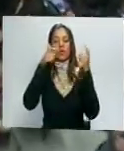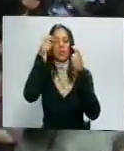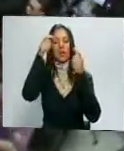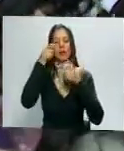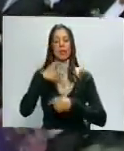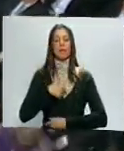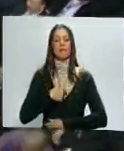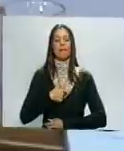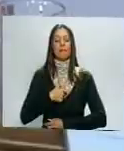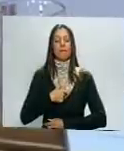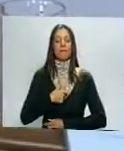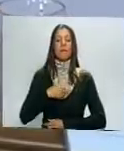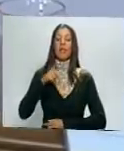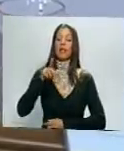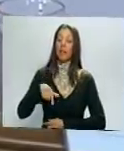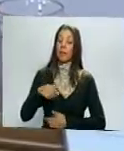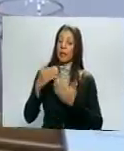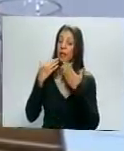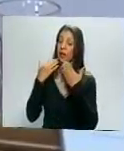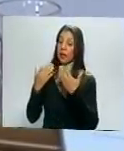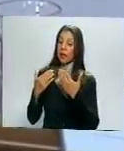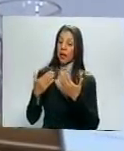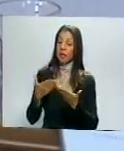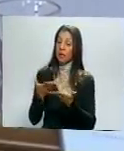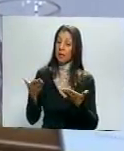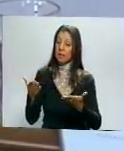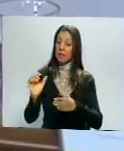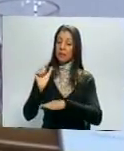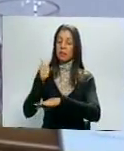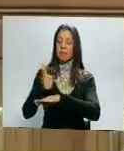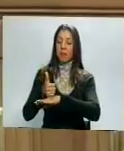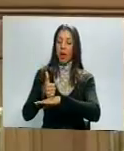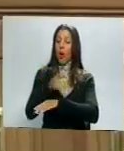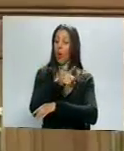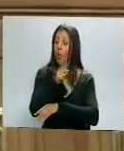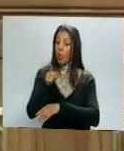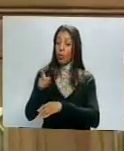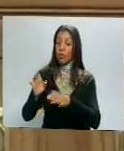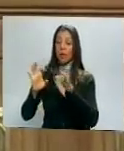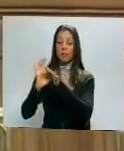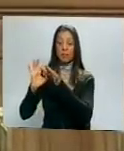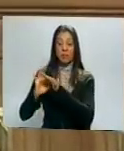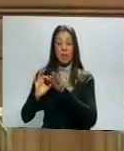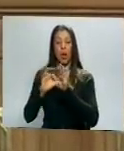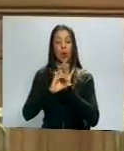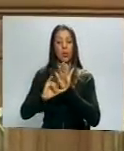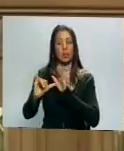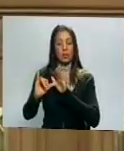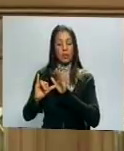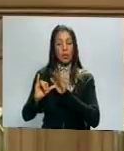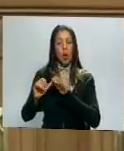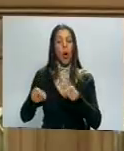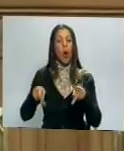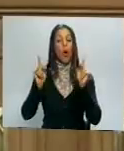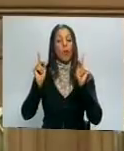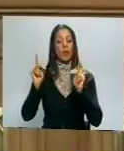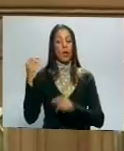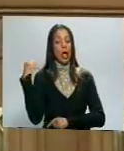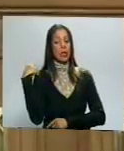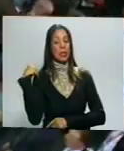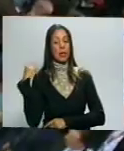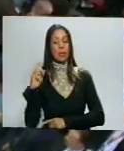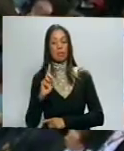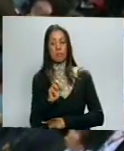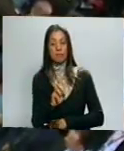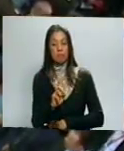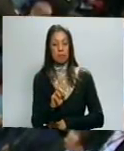Y agradezco a la Junta Directiva y a ustedes, queridos hermanos, hermanas constituyentes, por esta oportunidad. Y